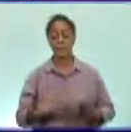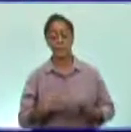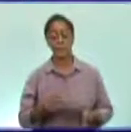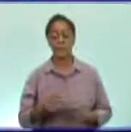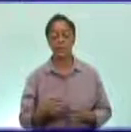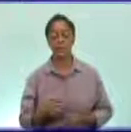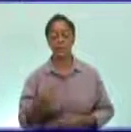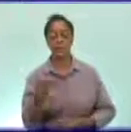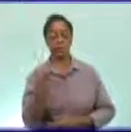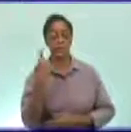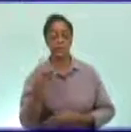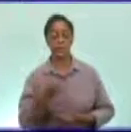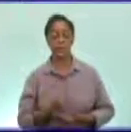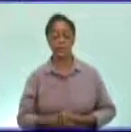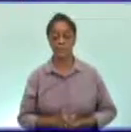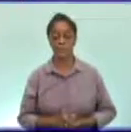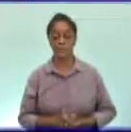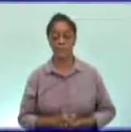en la naturaleza.